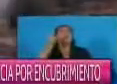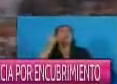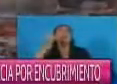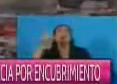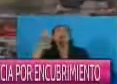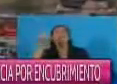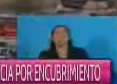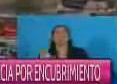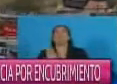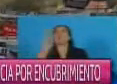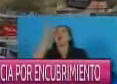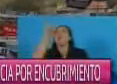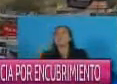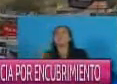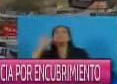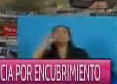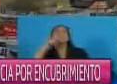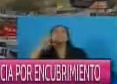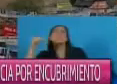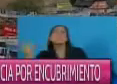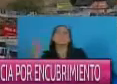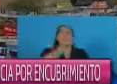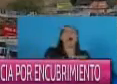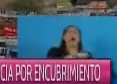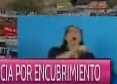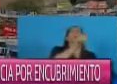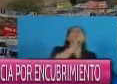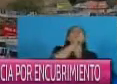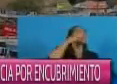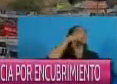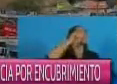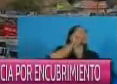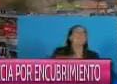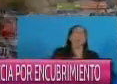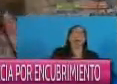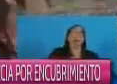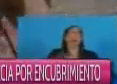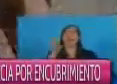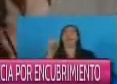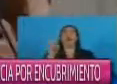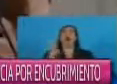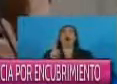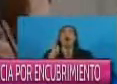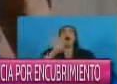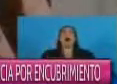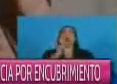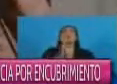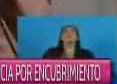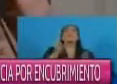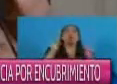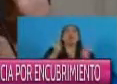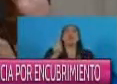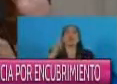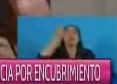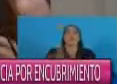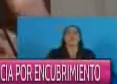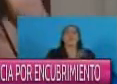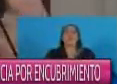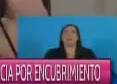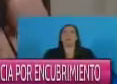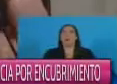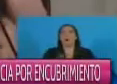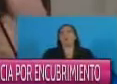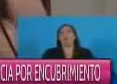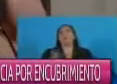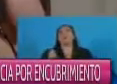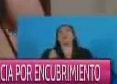República, y al canciller, o sea, quienes lo representan internacionalmente al país. O sea, acusa a la Argentina, porque